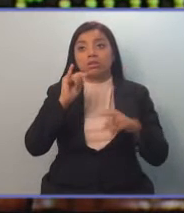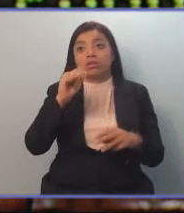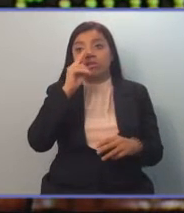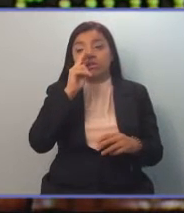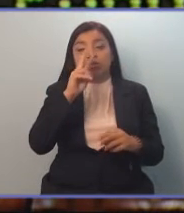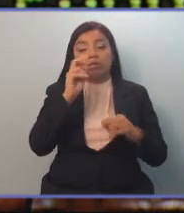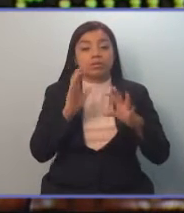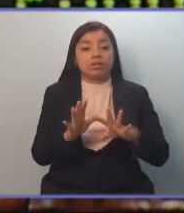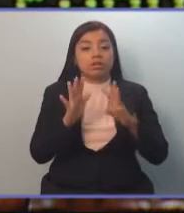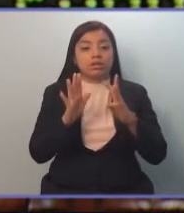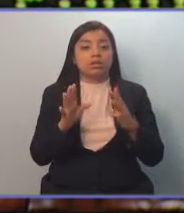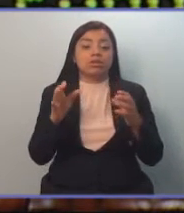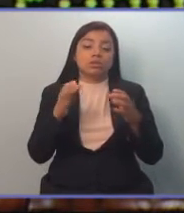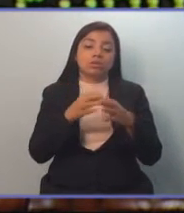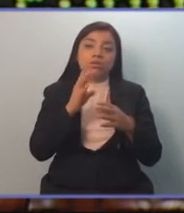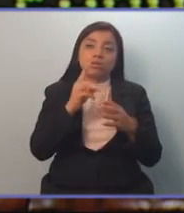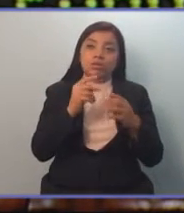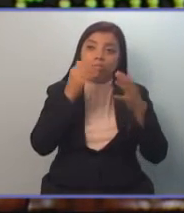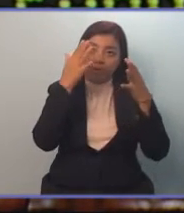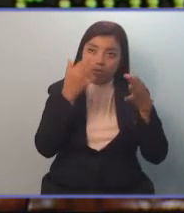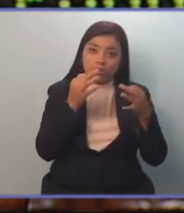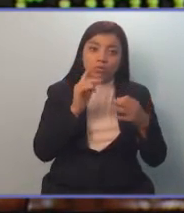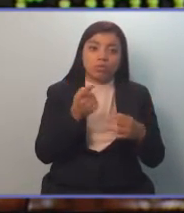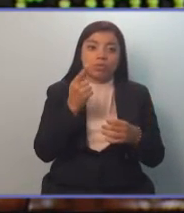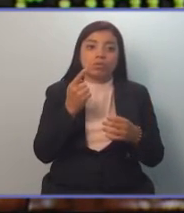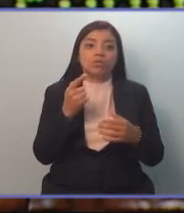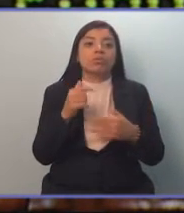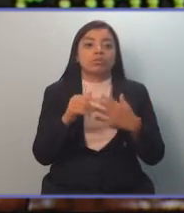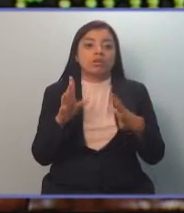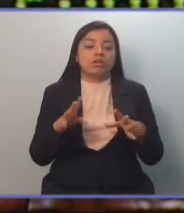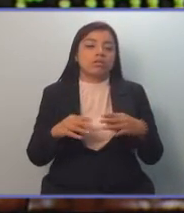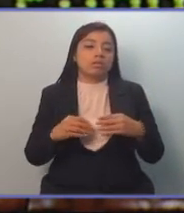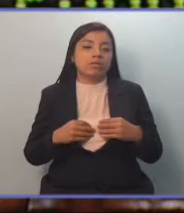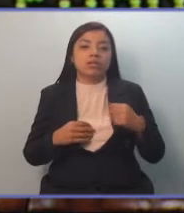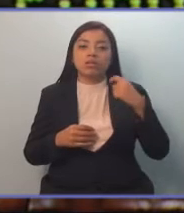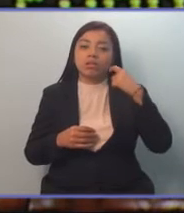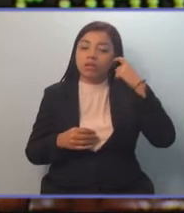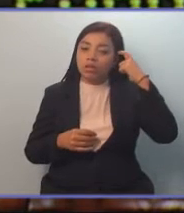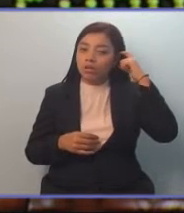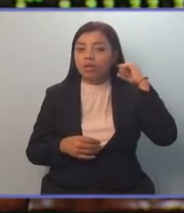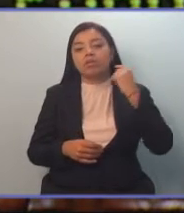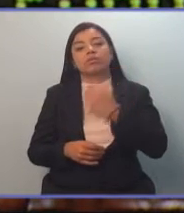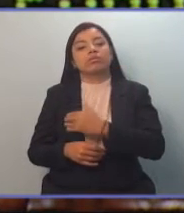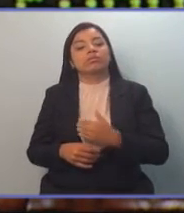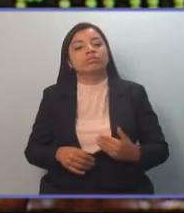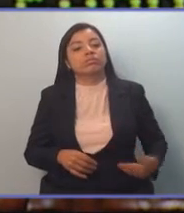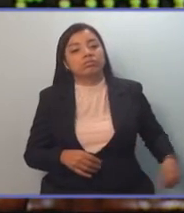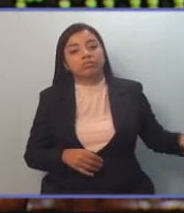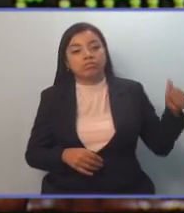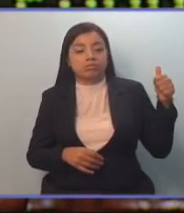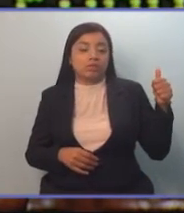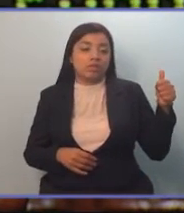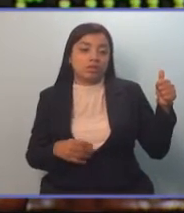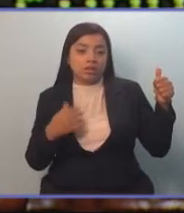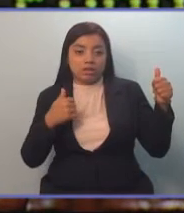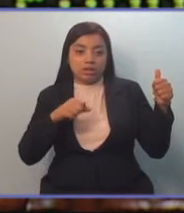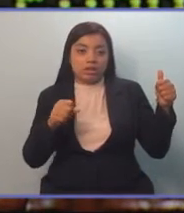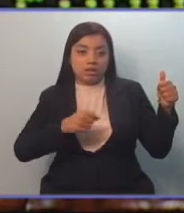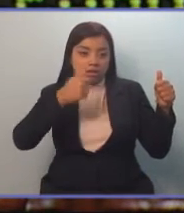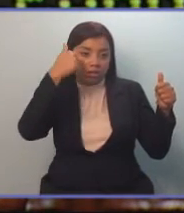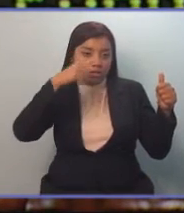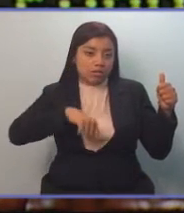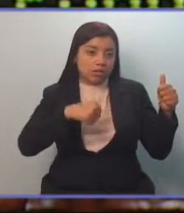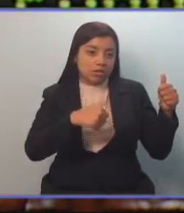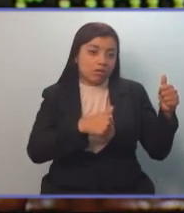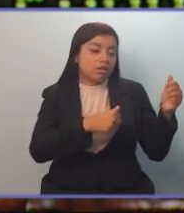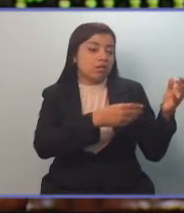2018. Dictamen número 1, aceptando parcialmente observaciones del presidente. Señores secretarios y secretarias, Asamblea